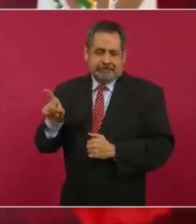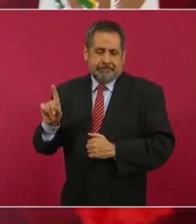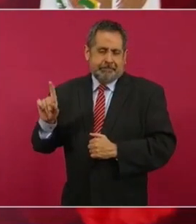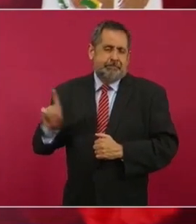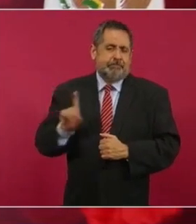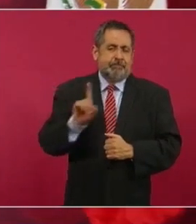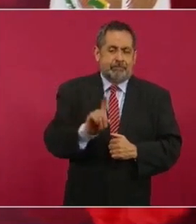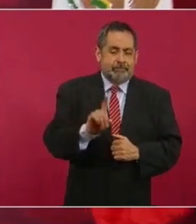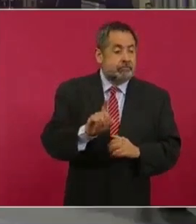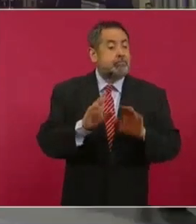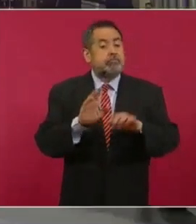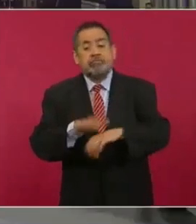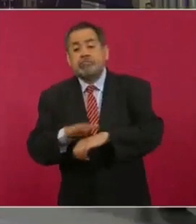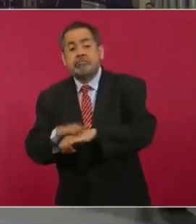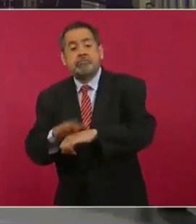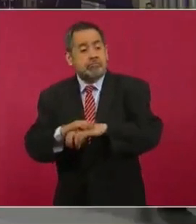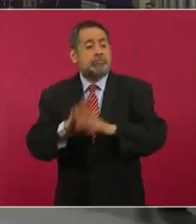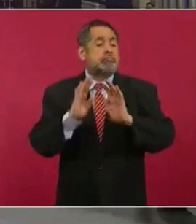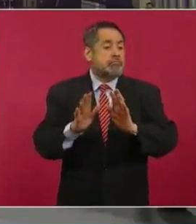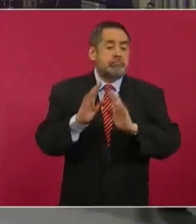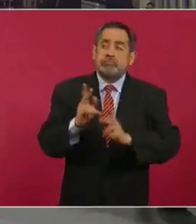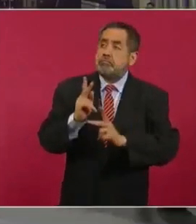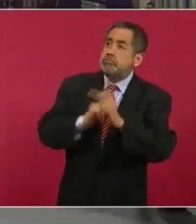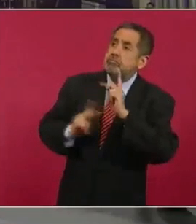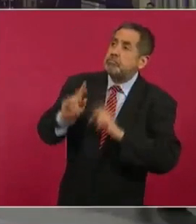que ya le habían dado crédito.